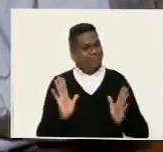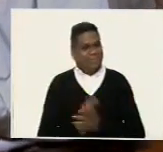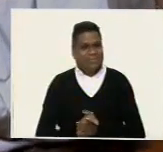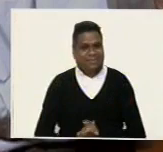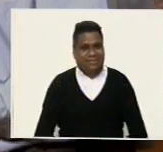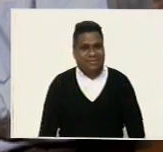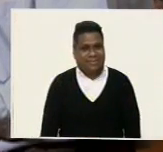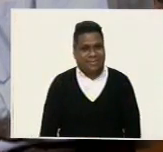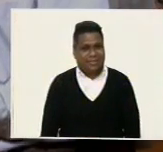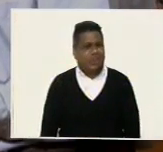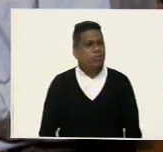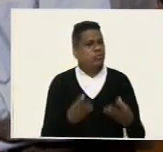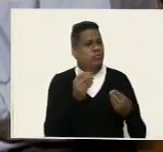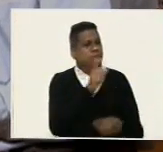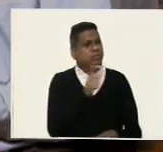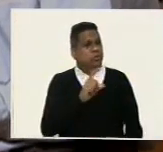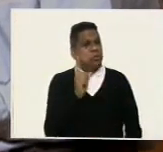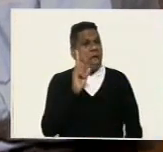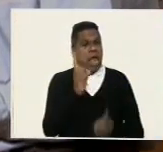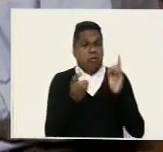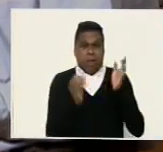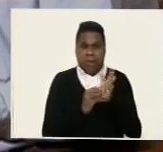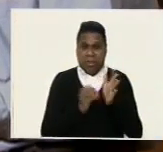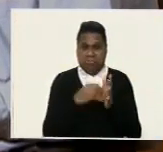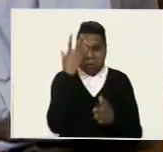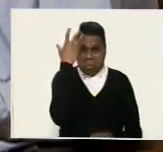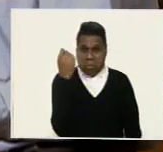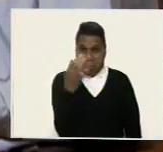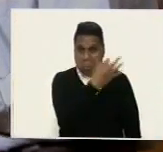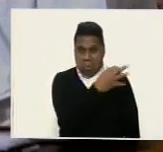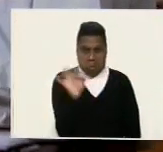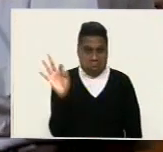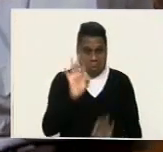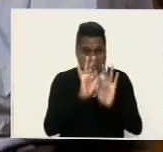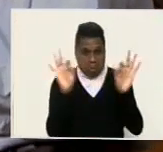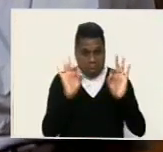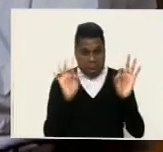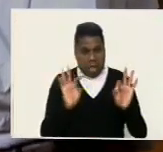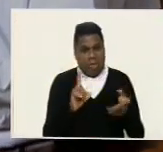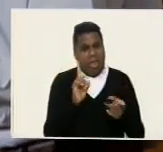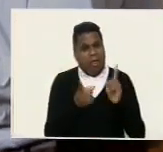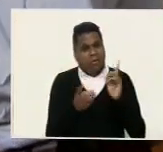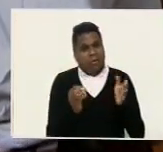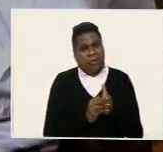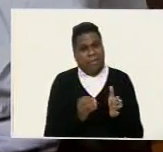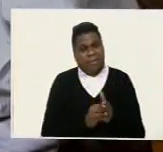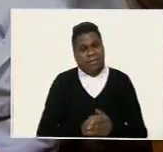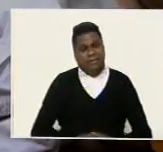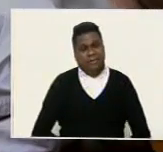que a veces mucha gente no nos entiende, pero que a veces llevamos al dedal.